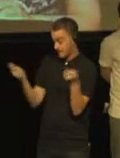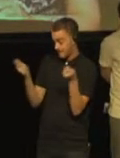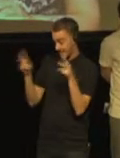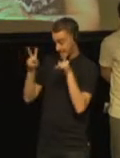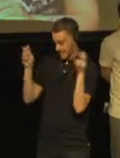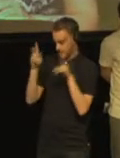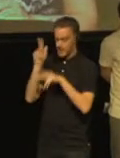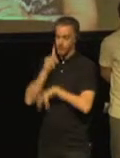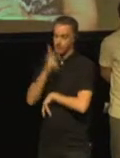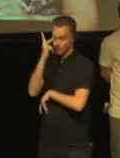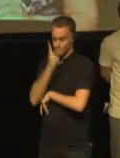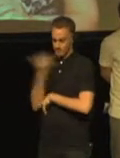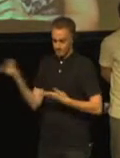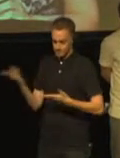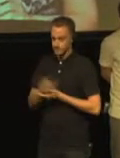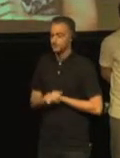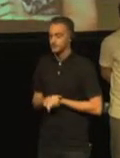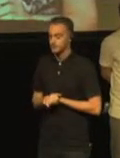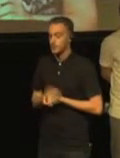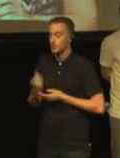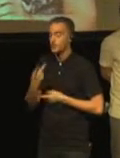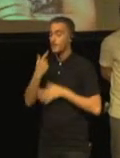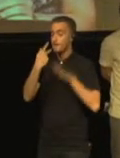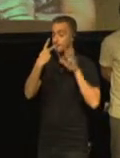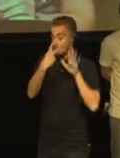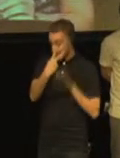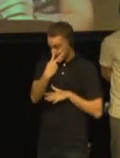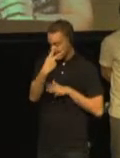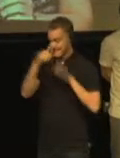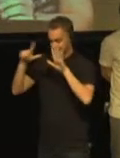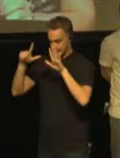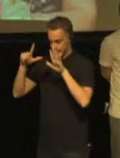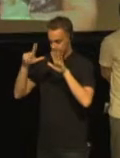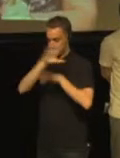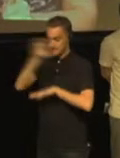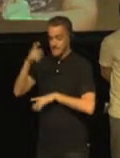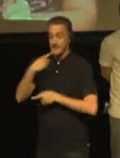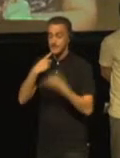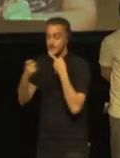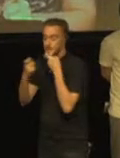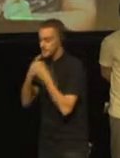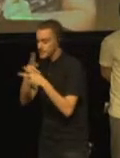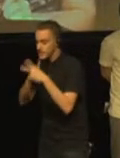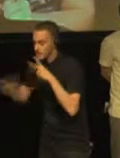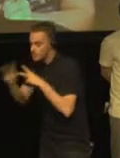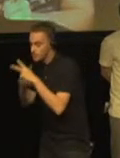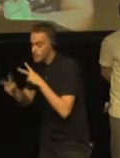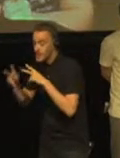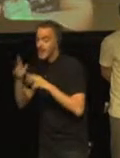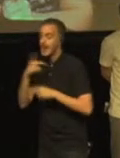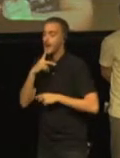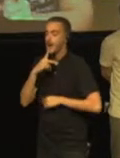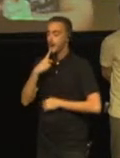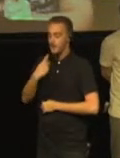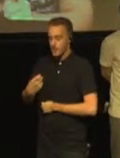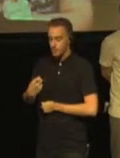que preguntamos a cada uno de los 27 países y regiones, les pedimos que respondiesen a esta pregunta. ¿Existe